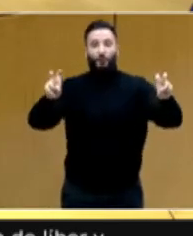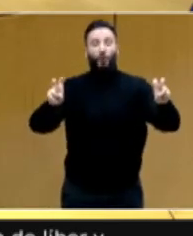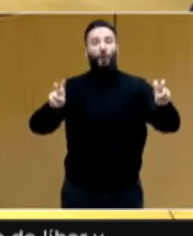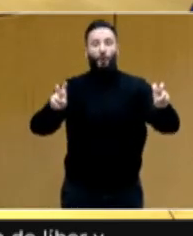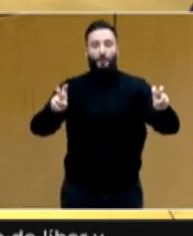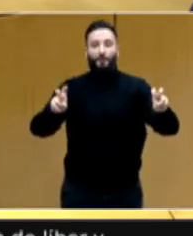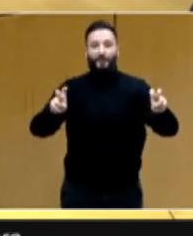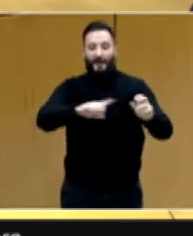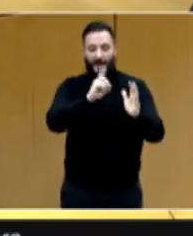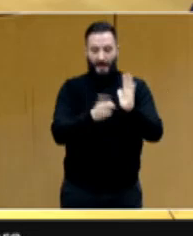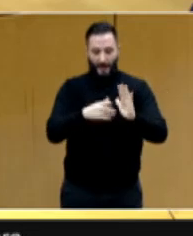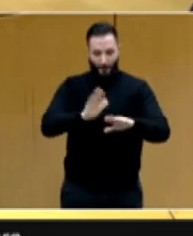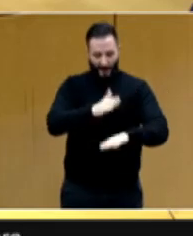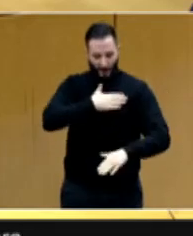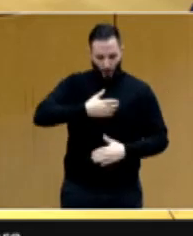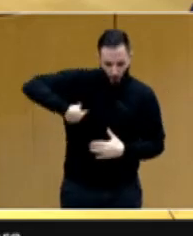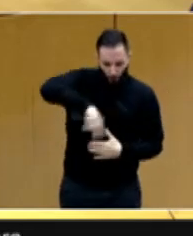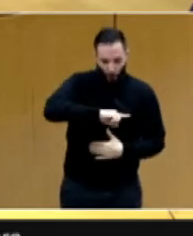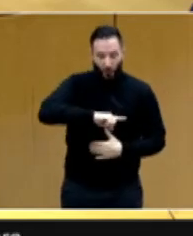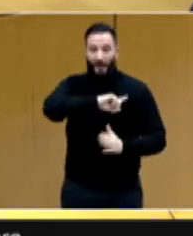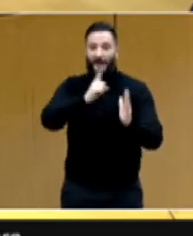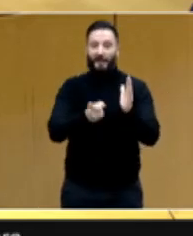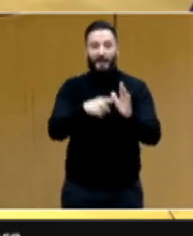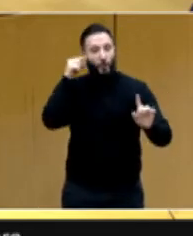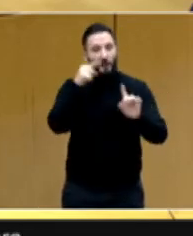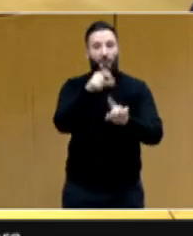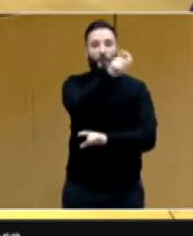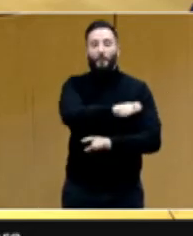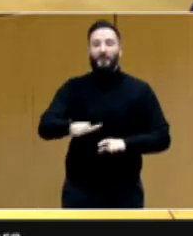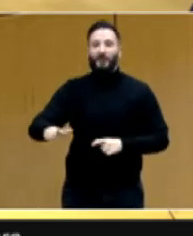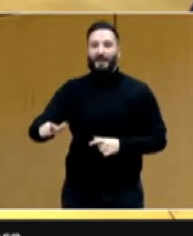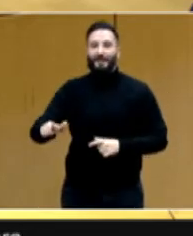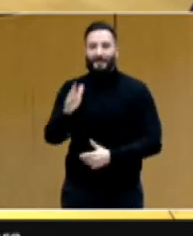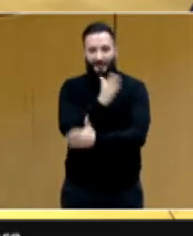la ley para nosotros que implica la ley para las personas con discapacidad